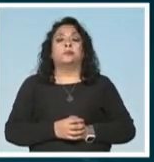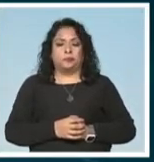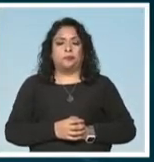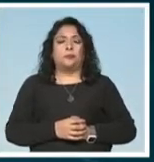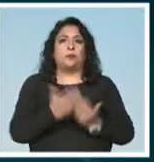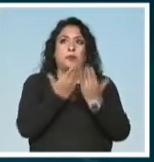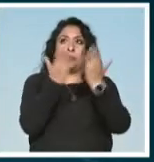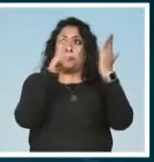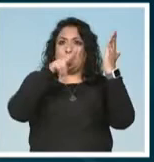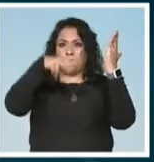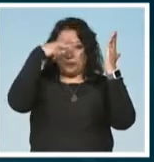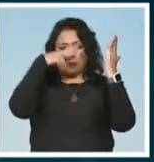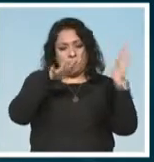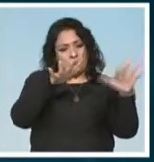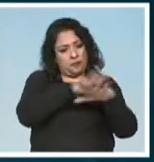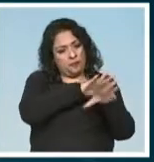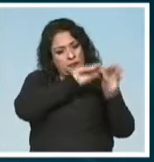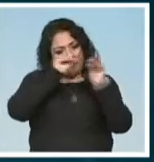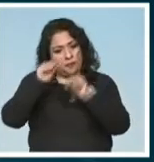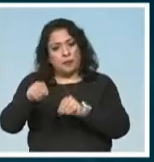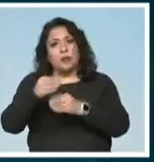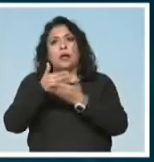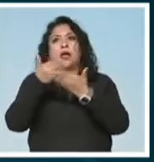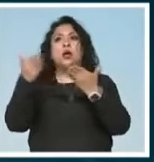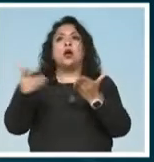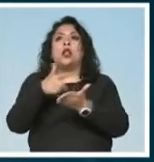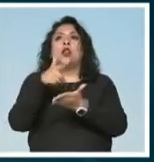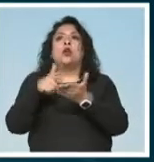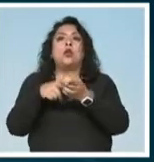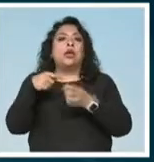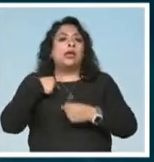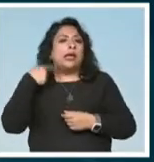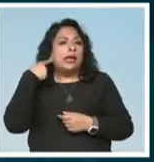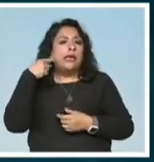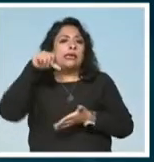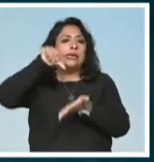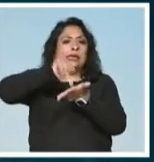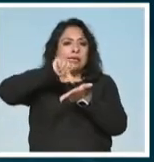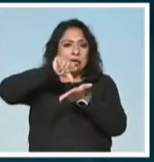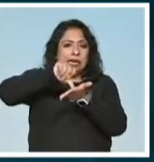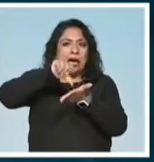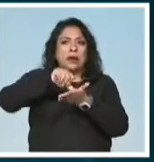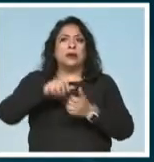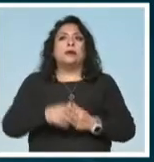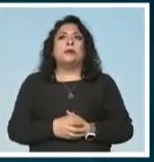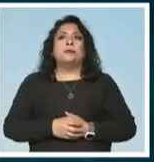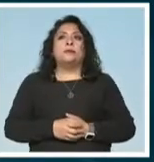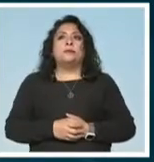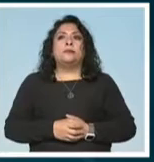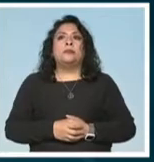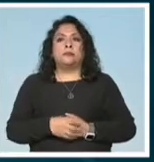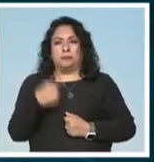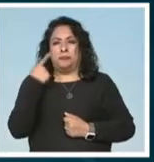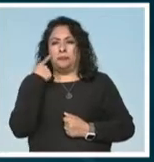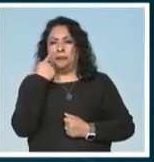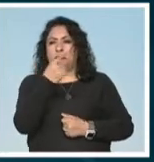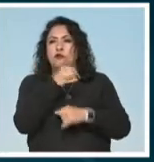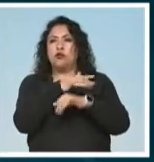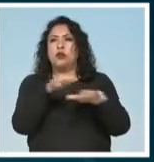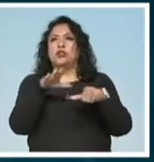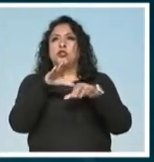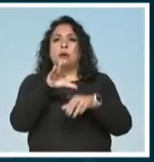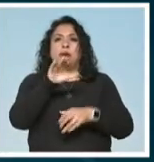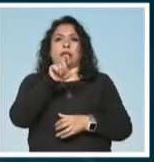Y del muralismo mexicano nos vamos a Medio Oriente, a la sonoridad de Irán. Los dejamos con esta nota sobre